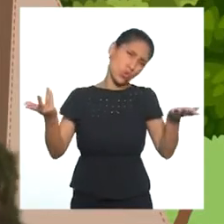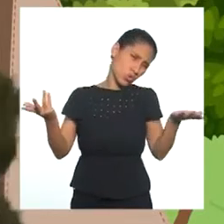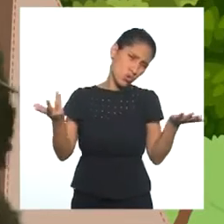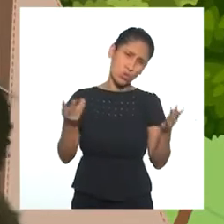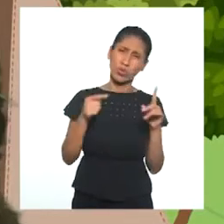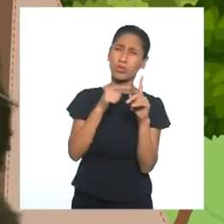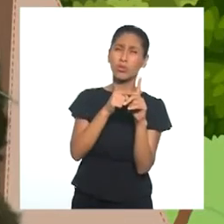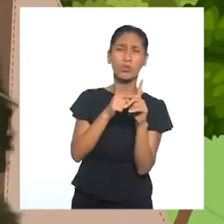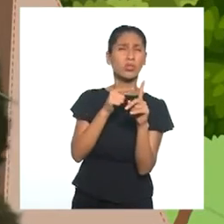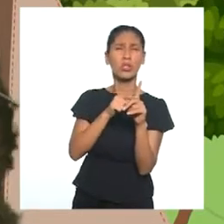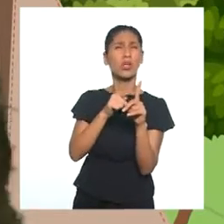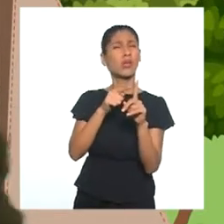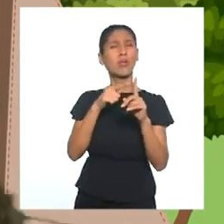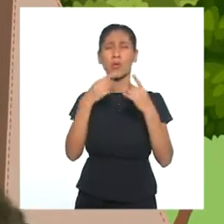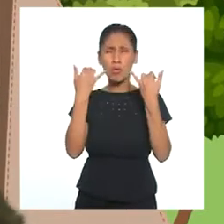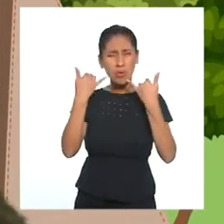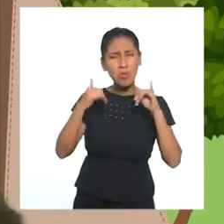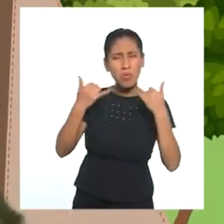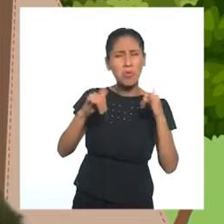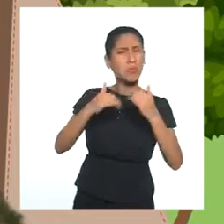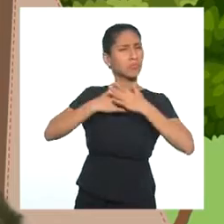¡Nunca pueden jugar tranquilo!